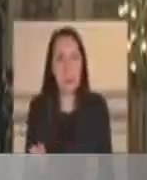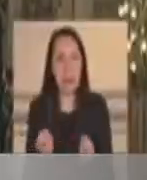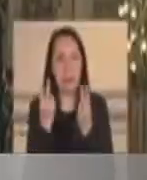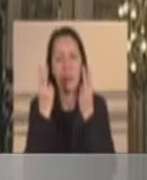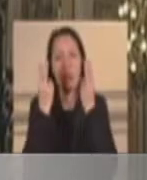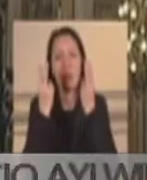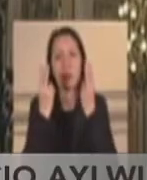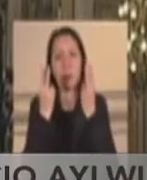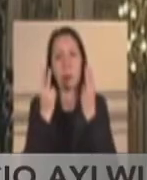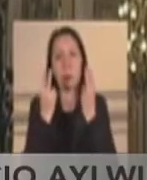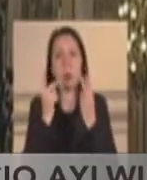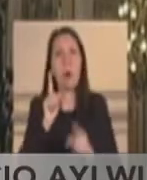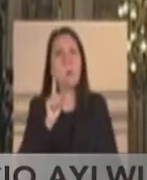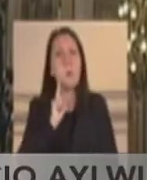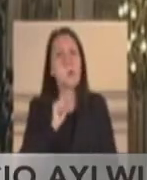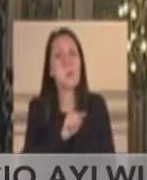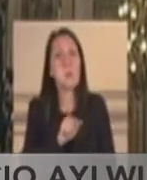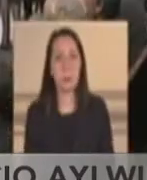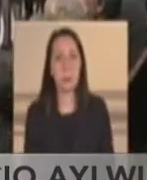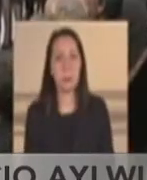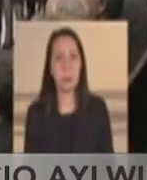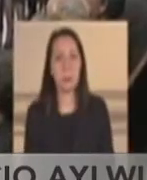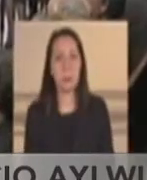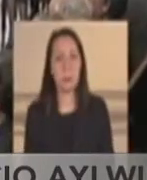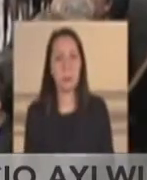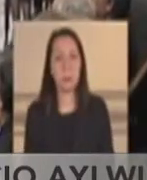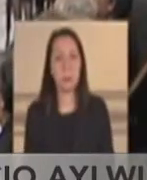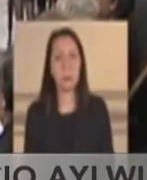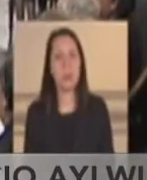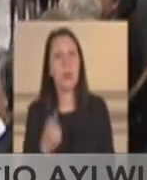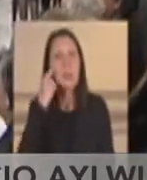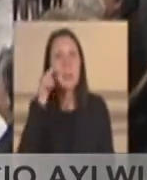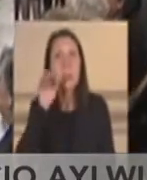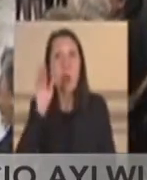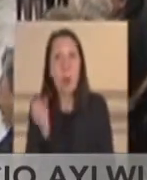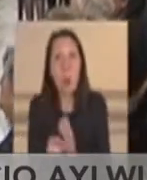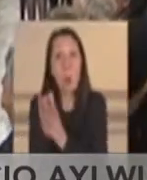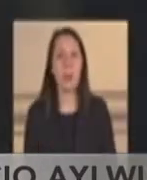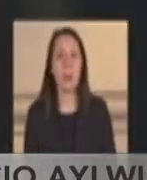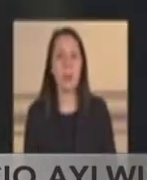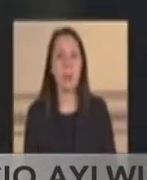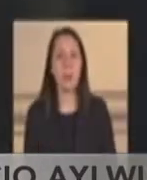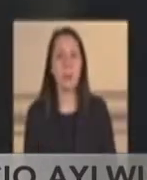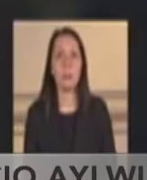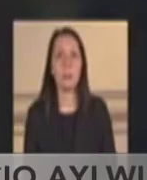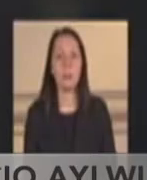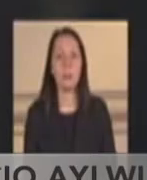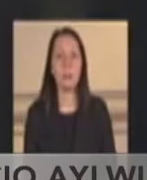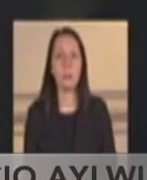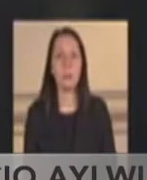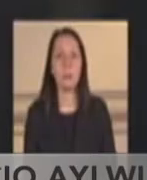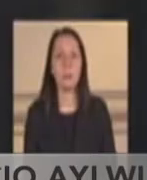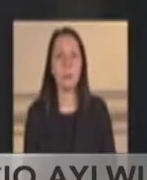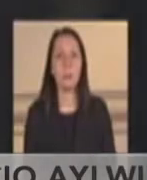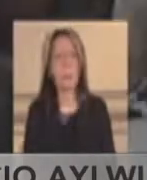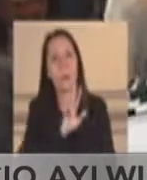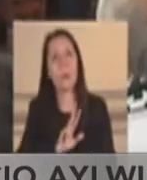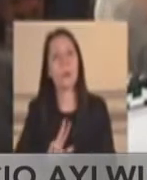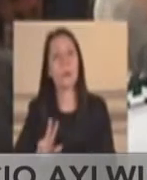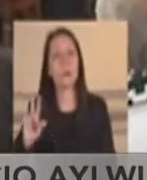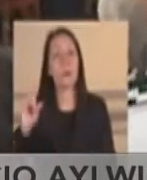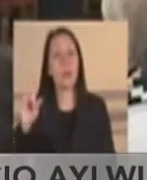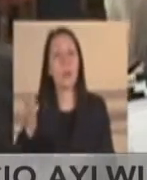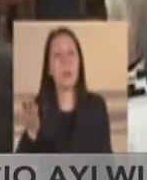chilena. Los integrantes de su gabinete recuerdan su capacidad de lograr unidad, pese a que pertenecían a partidos que, previo al